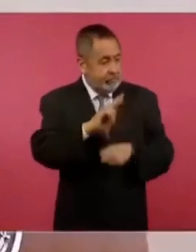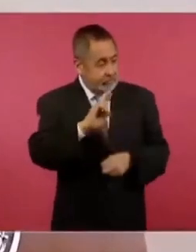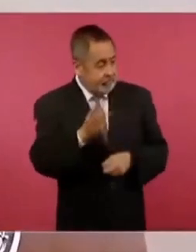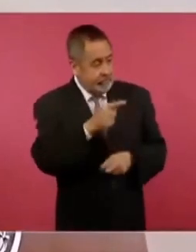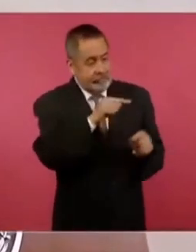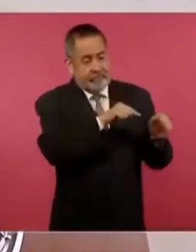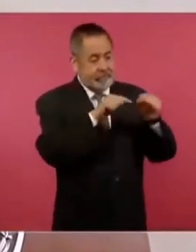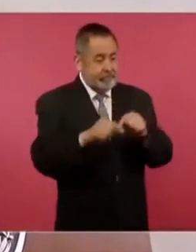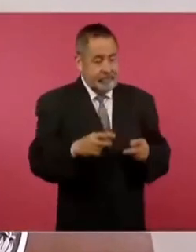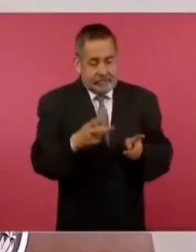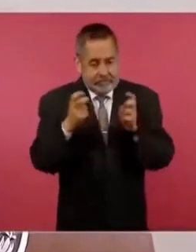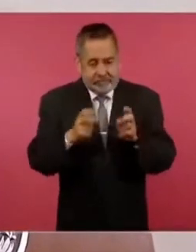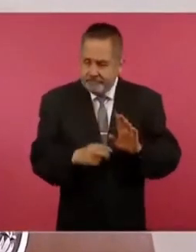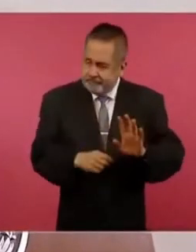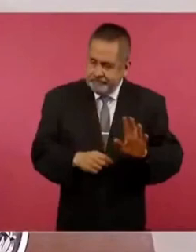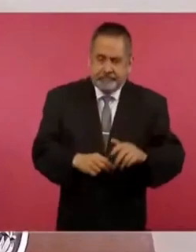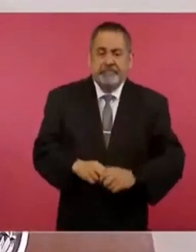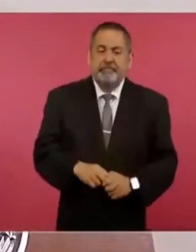porque